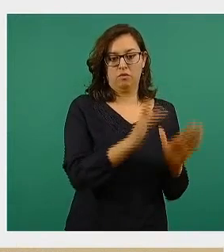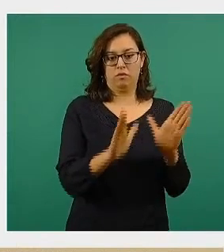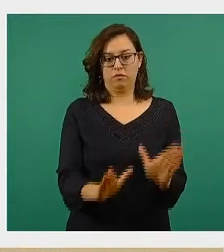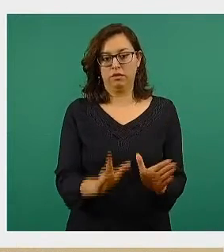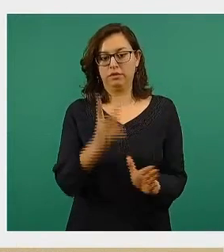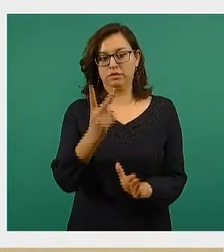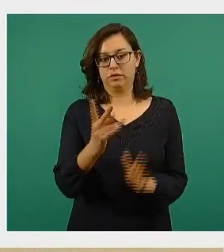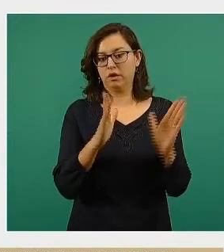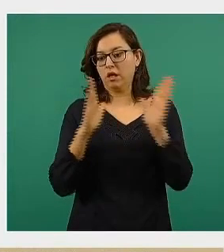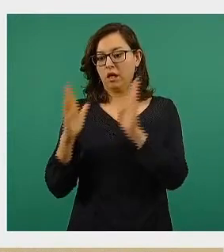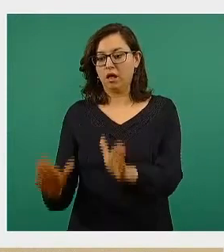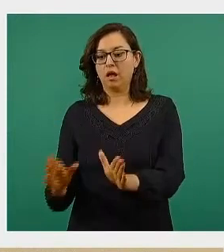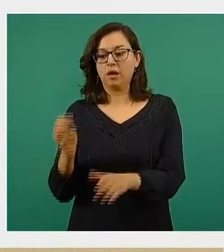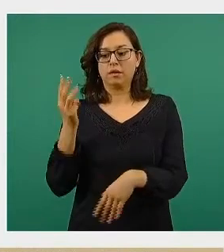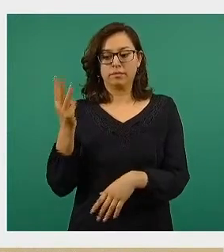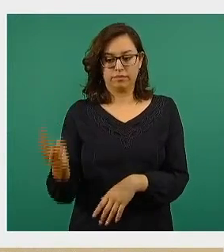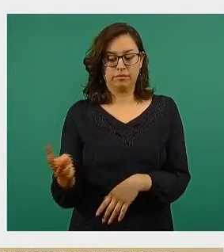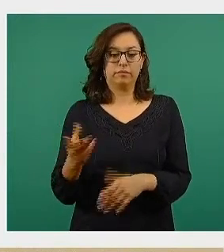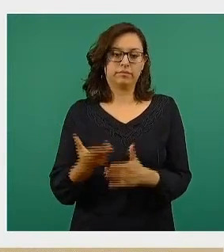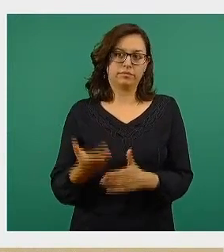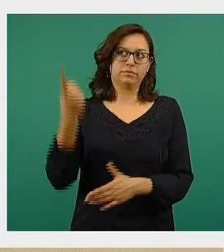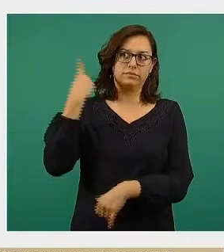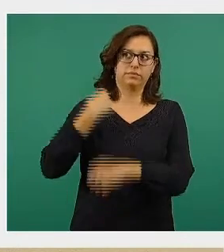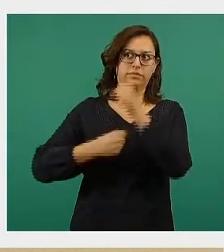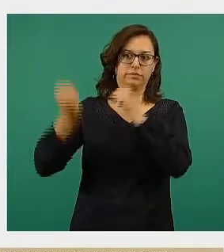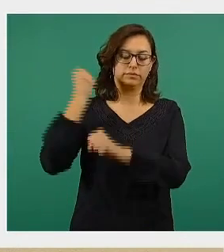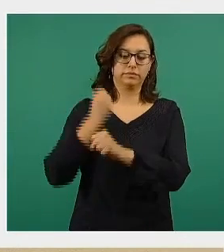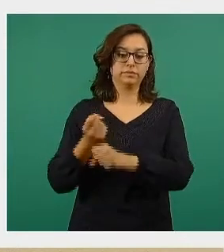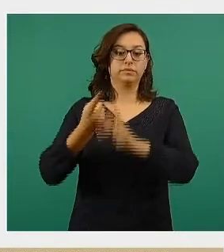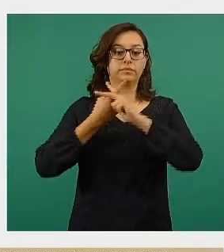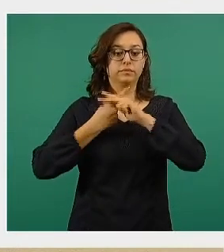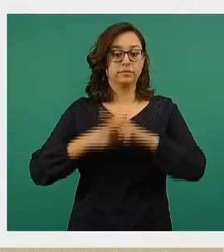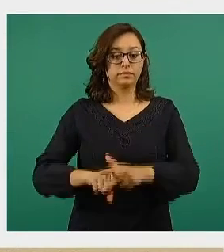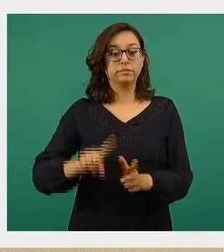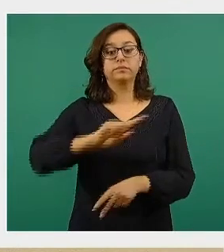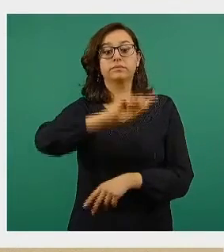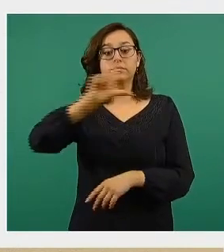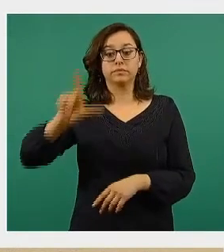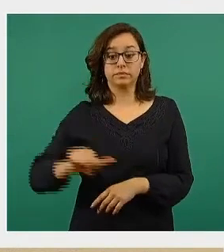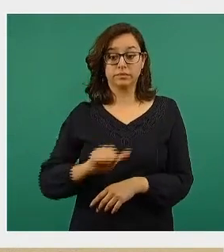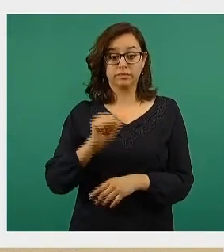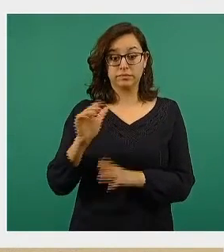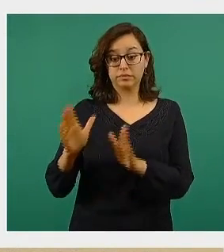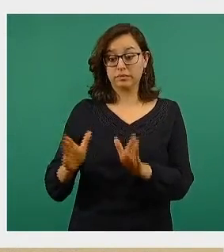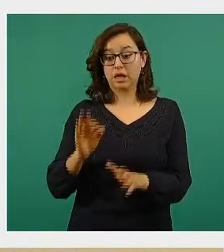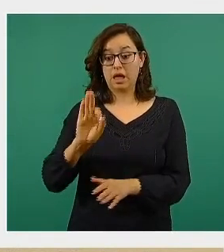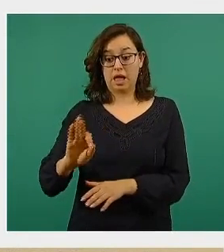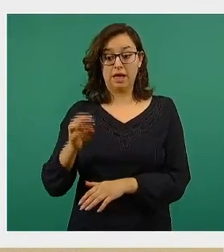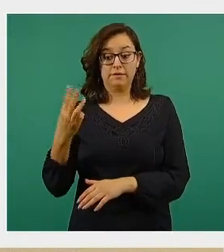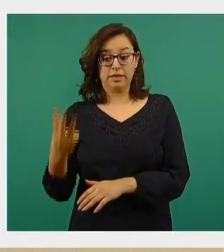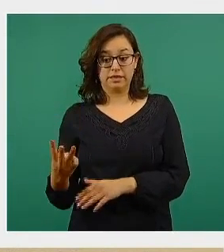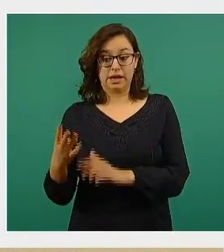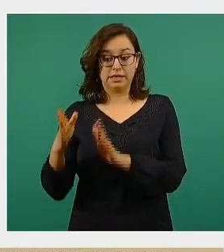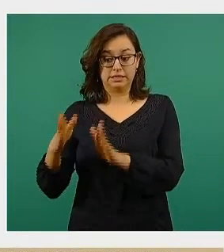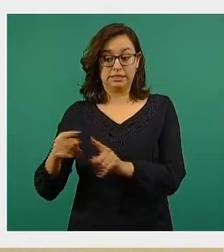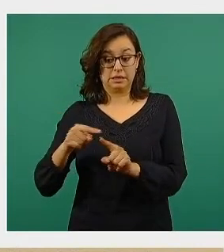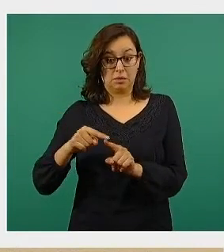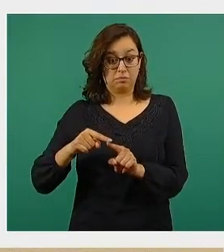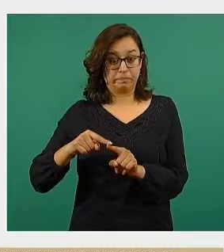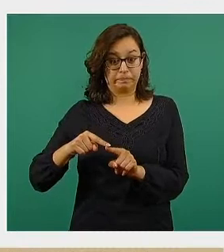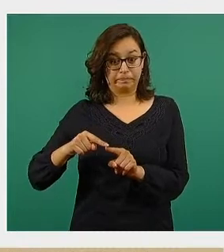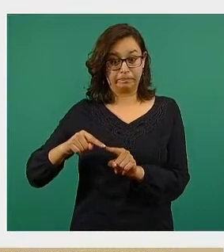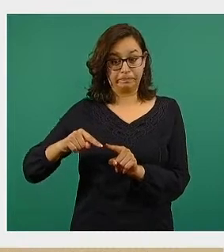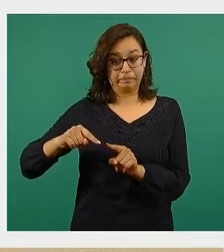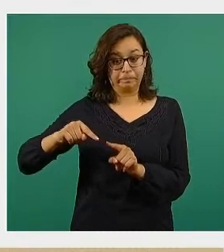pero ocurrieron obviamente al principio. Y desde que entramos en la fase 3, que es precisamente la que vemos en la parte superior, que es la